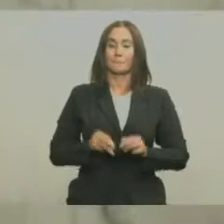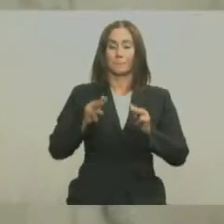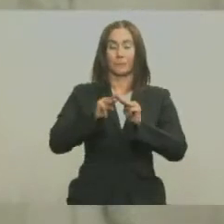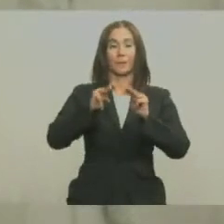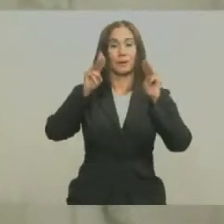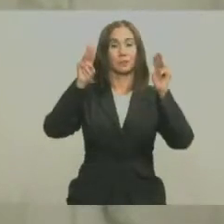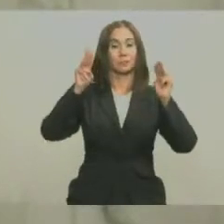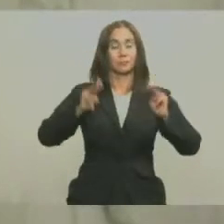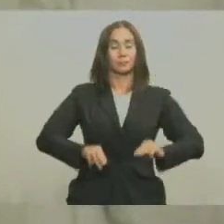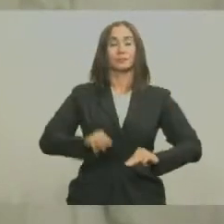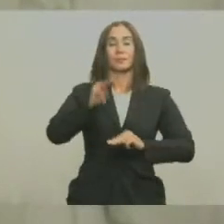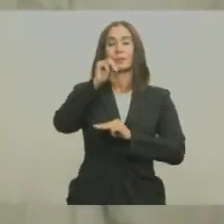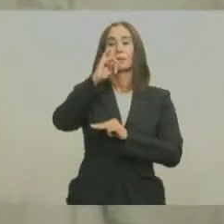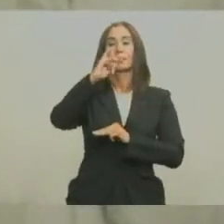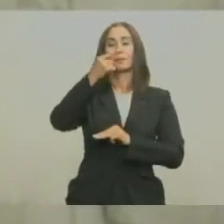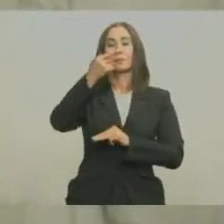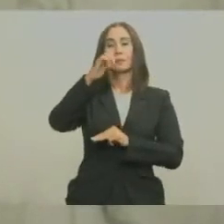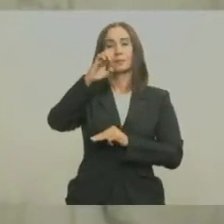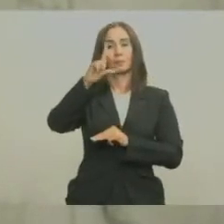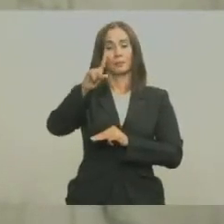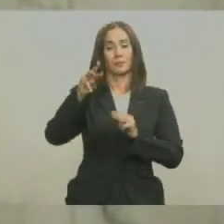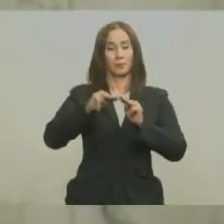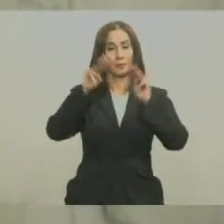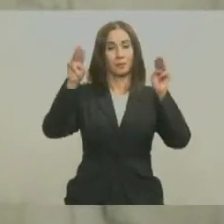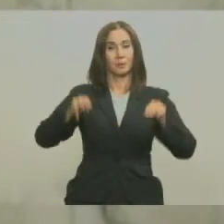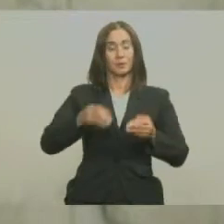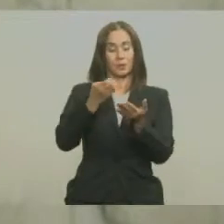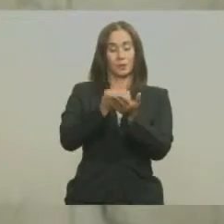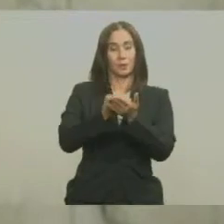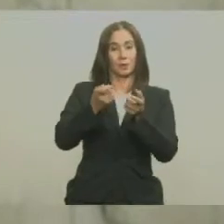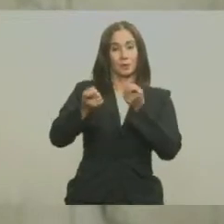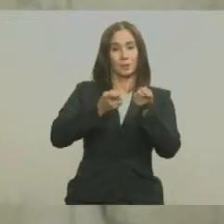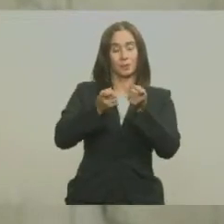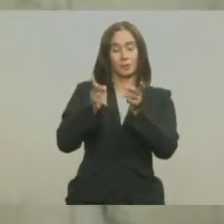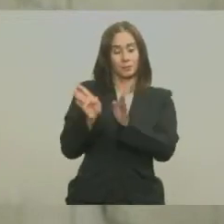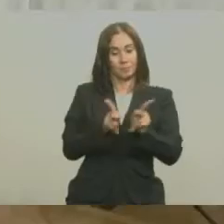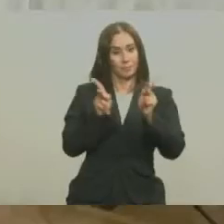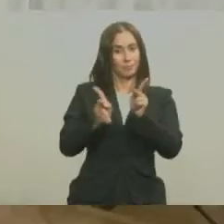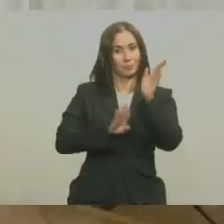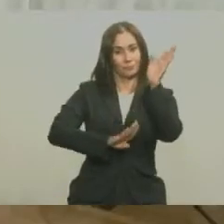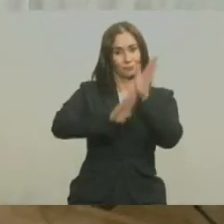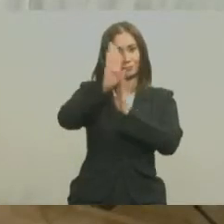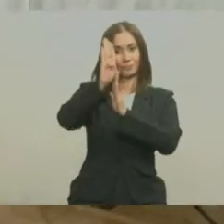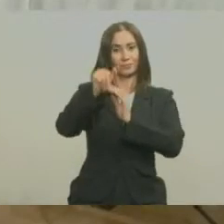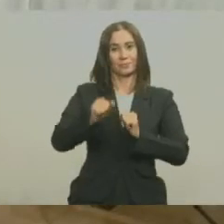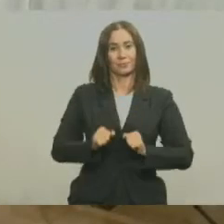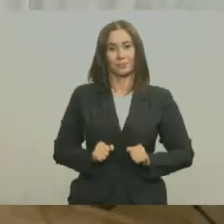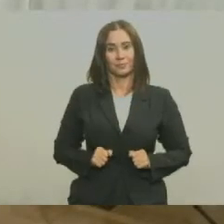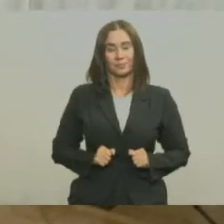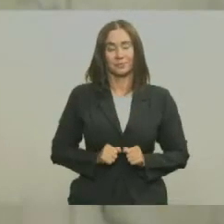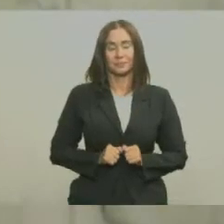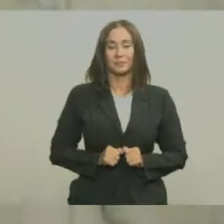Ministro Miguel Seara Hatton, del Ministerio de Economía, Planificación y Desarrollo.